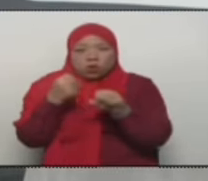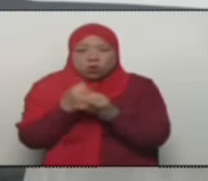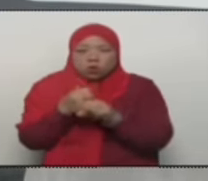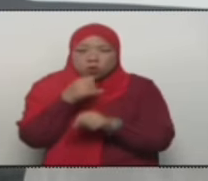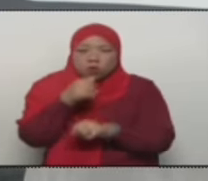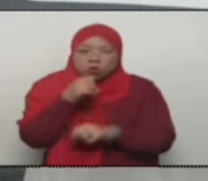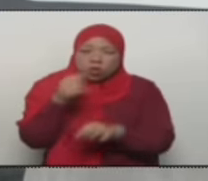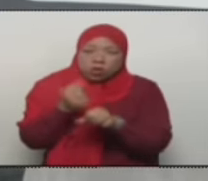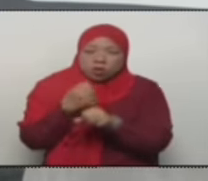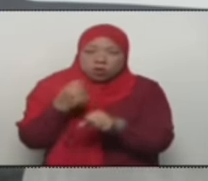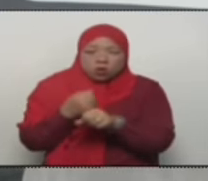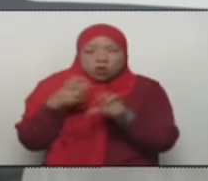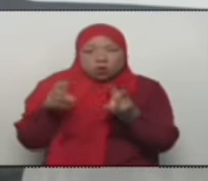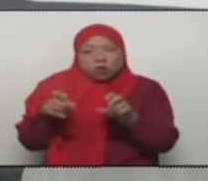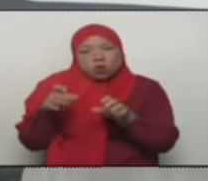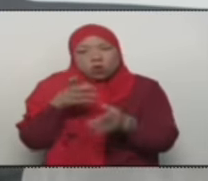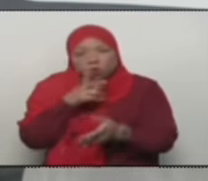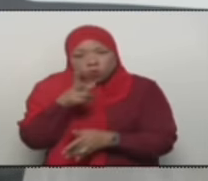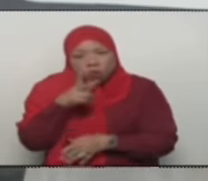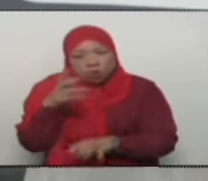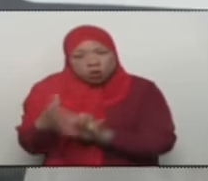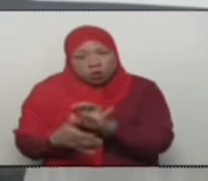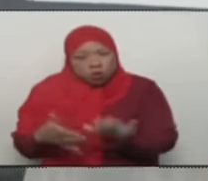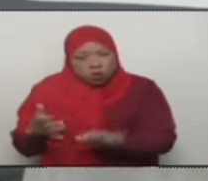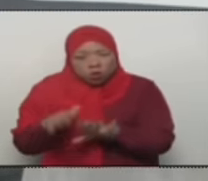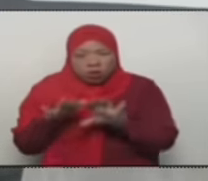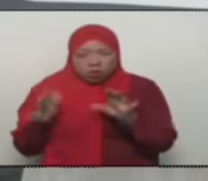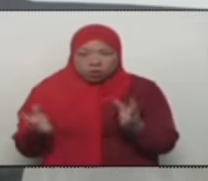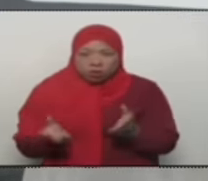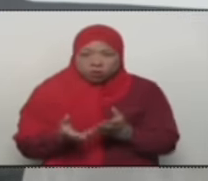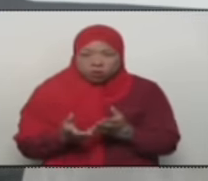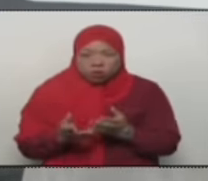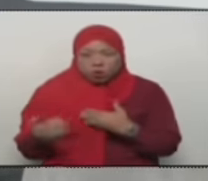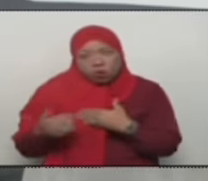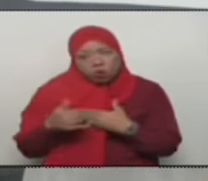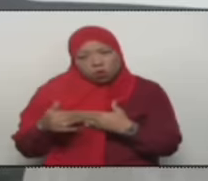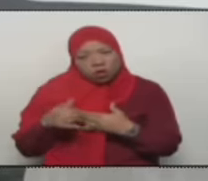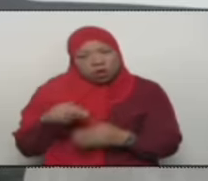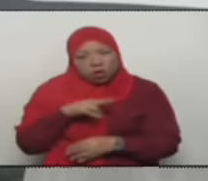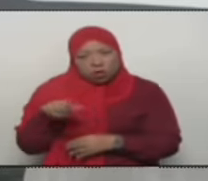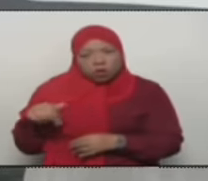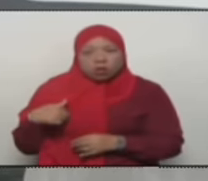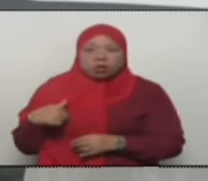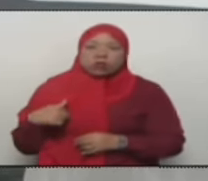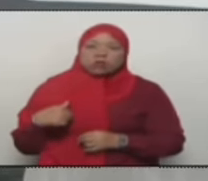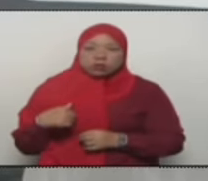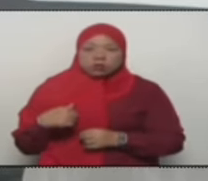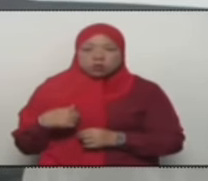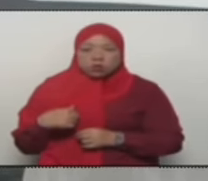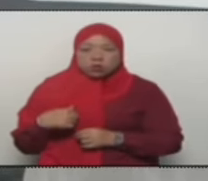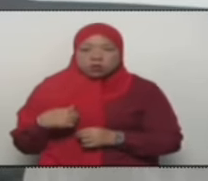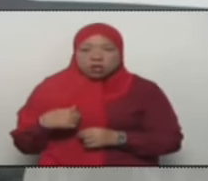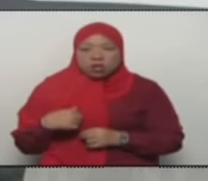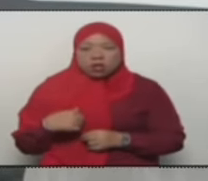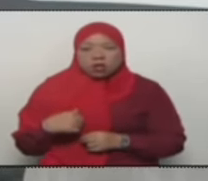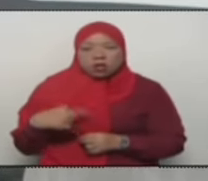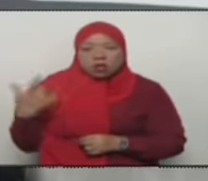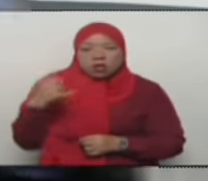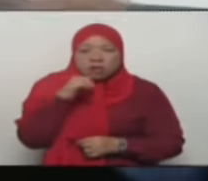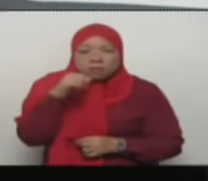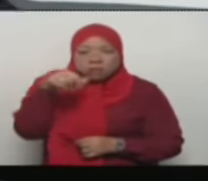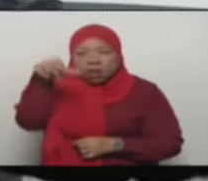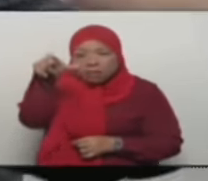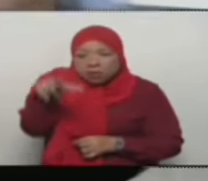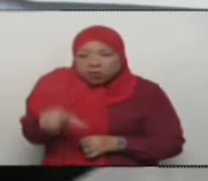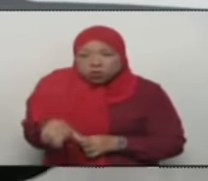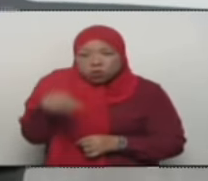esta cruel y terrible manipulación en el mundo y contra nosotros tiene un, yo le llamo el pulpo porque tiene una cabeza maestra. Todos